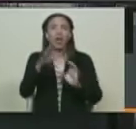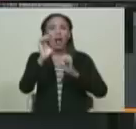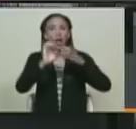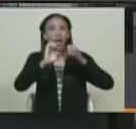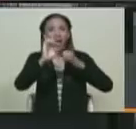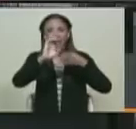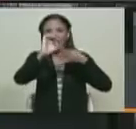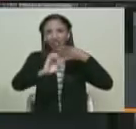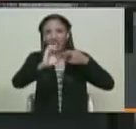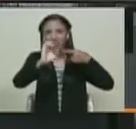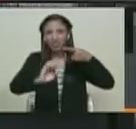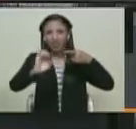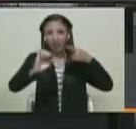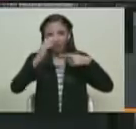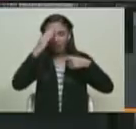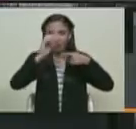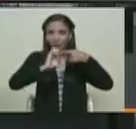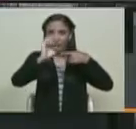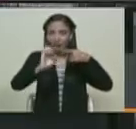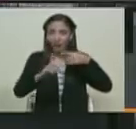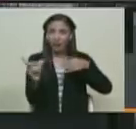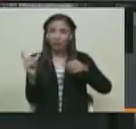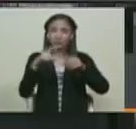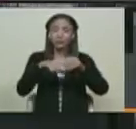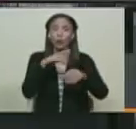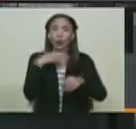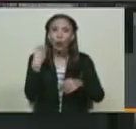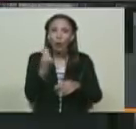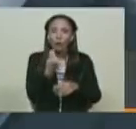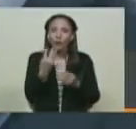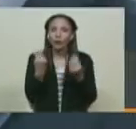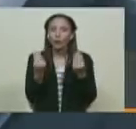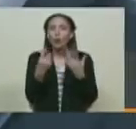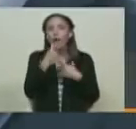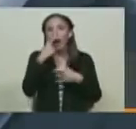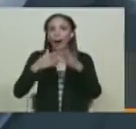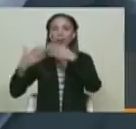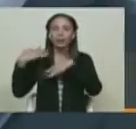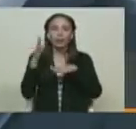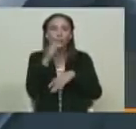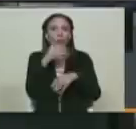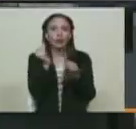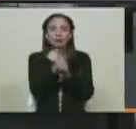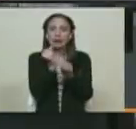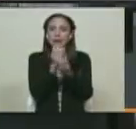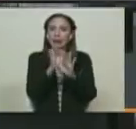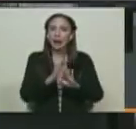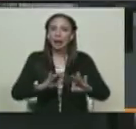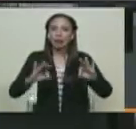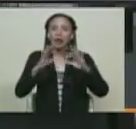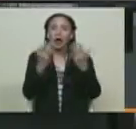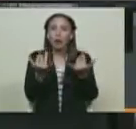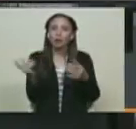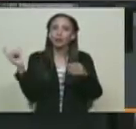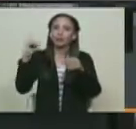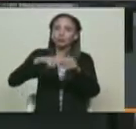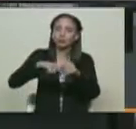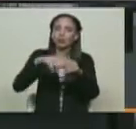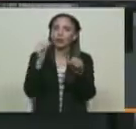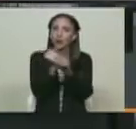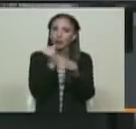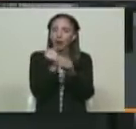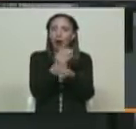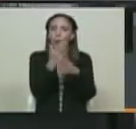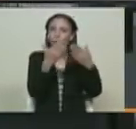estadísticas, que no lo meten ustedes. Ustedes saben cuántos jóvenes salieron del desempleo y se incorporaron al trabajo y el estudio por el Plan